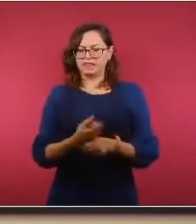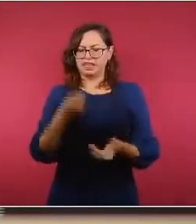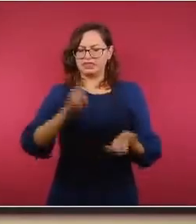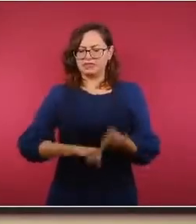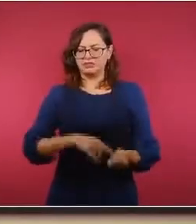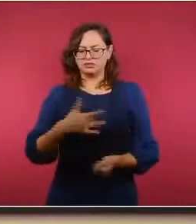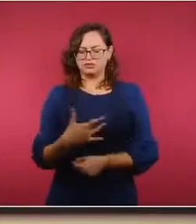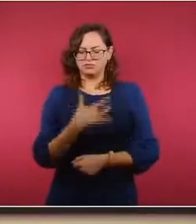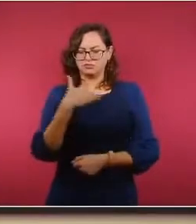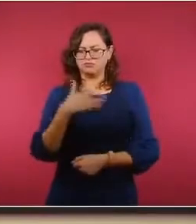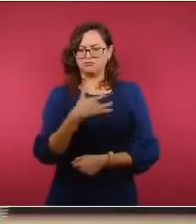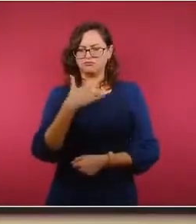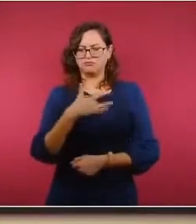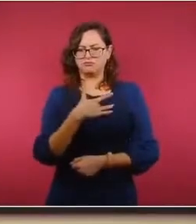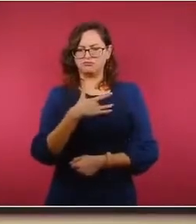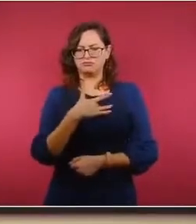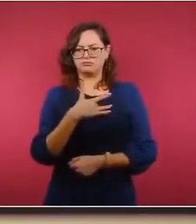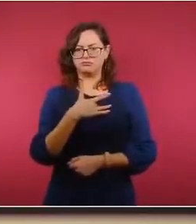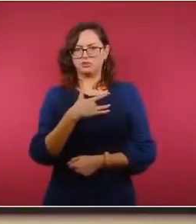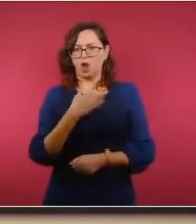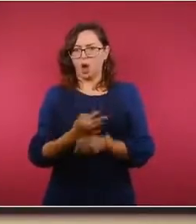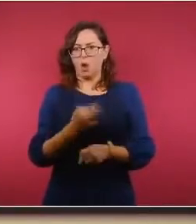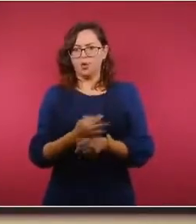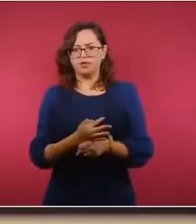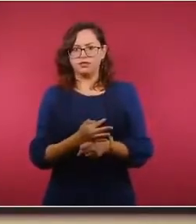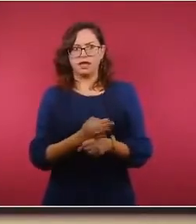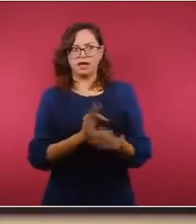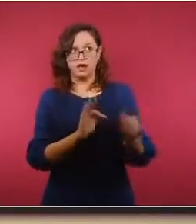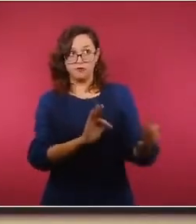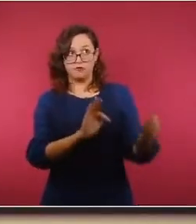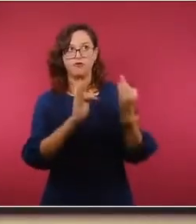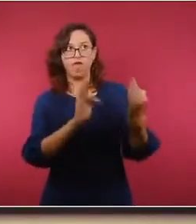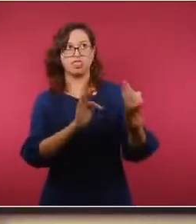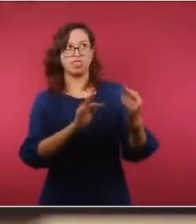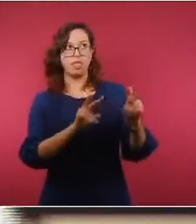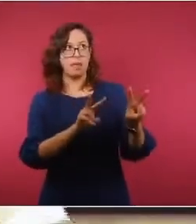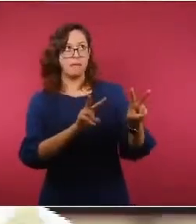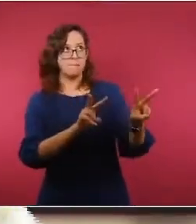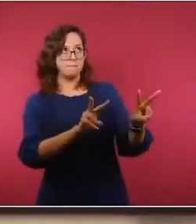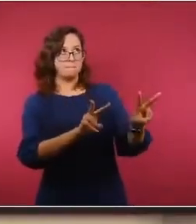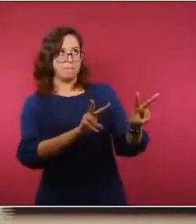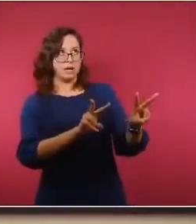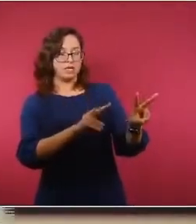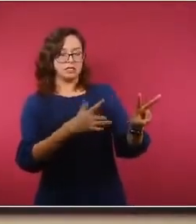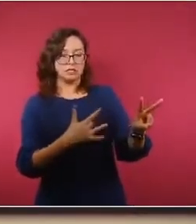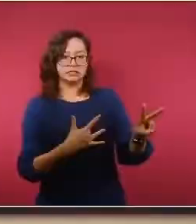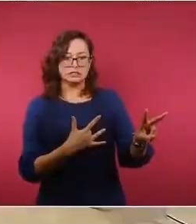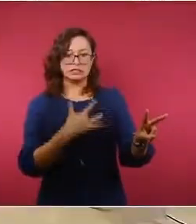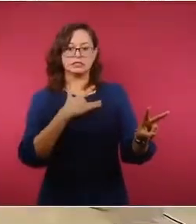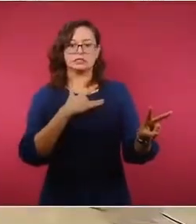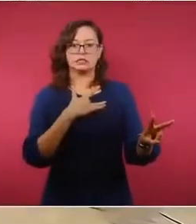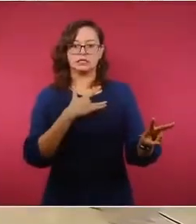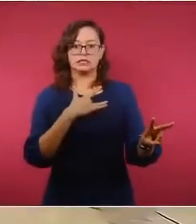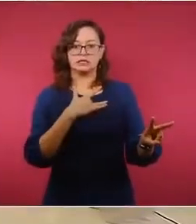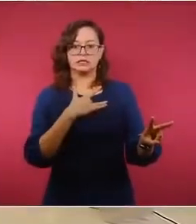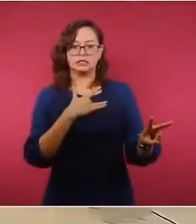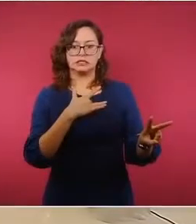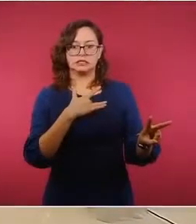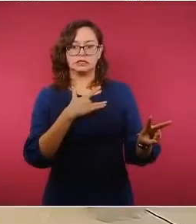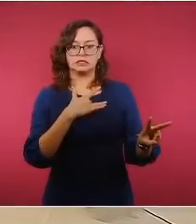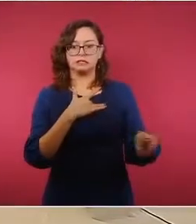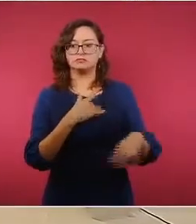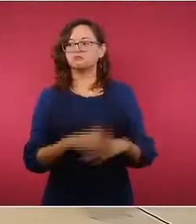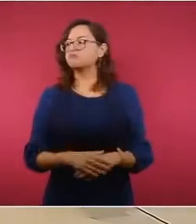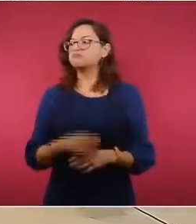profundamente respecto al ver este avión en este momento. Entiendo yo que usted nunca se ha subido.